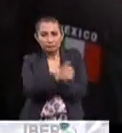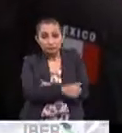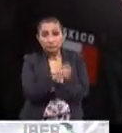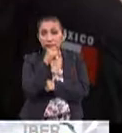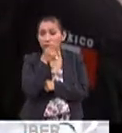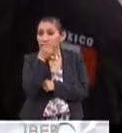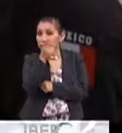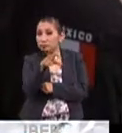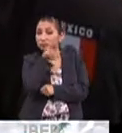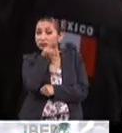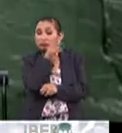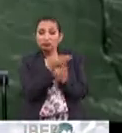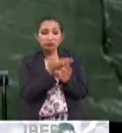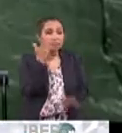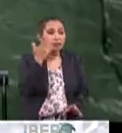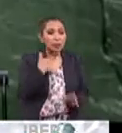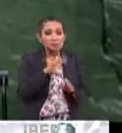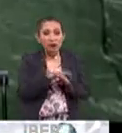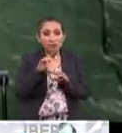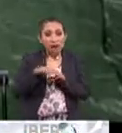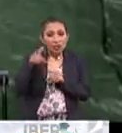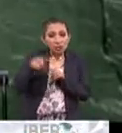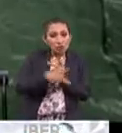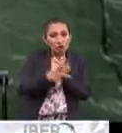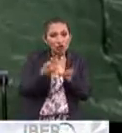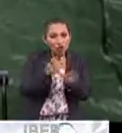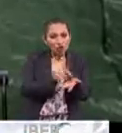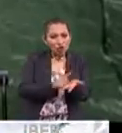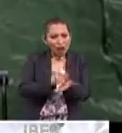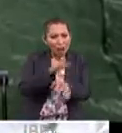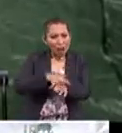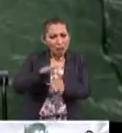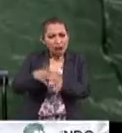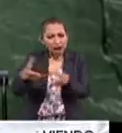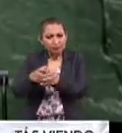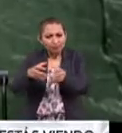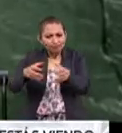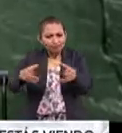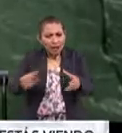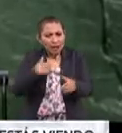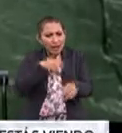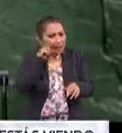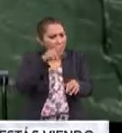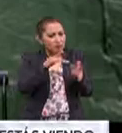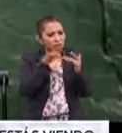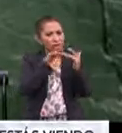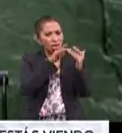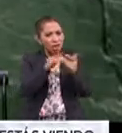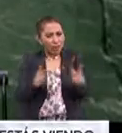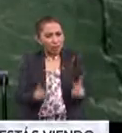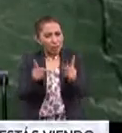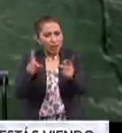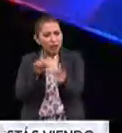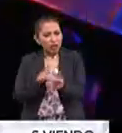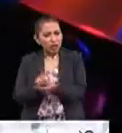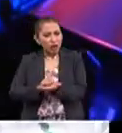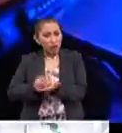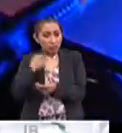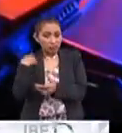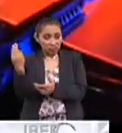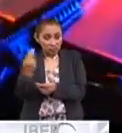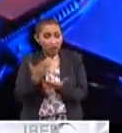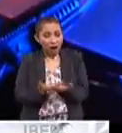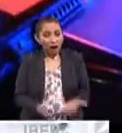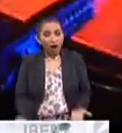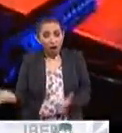También manifestó su preocupación ante el aumento de la producción de drogas y el crecimiento de las redes de narcotráfico, por lo que destacó la